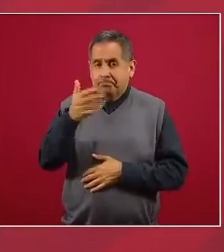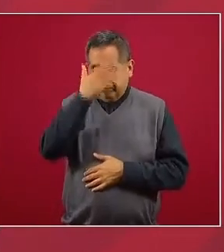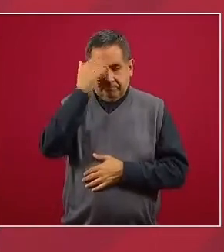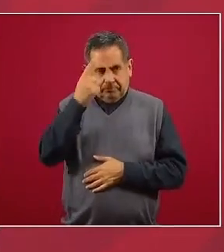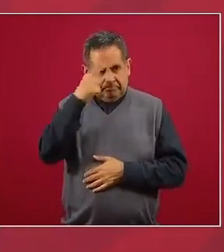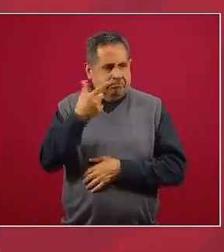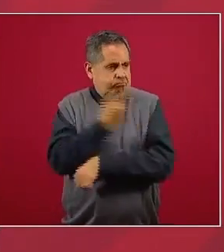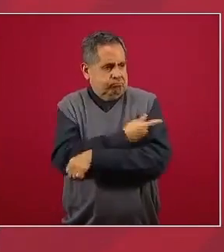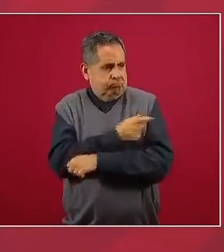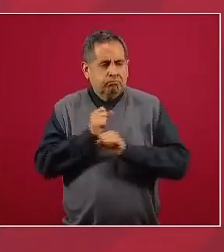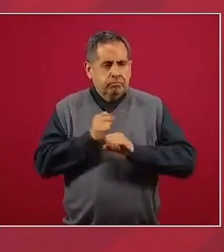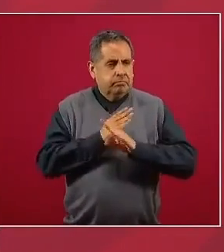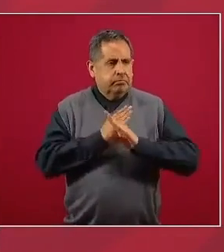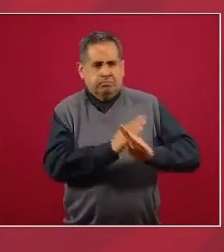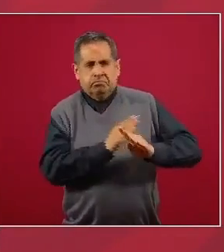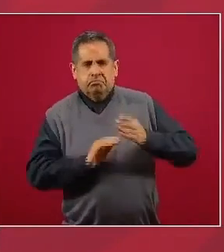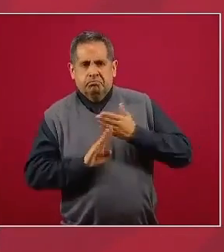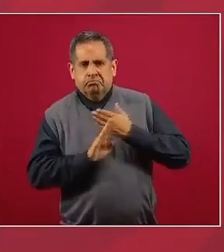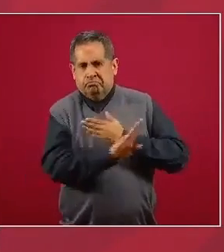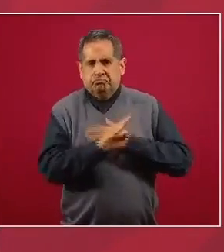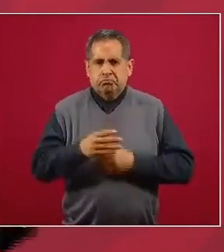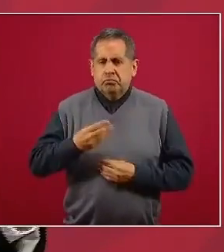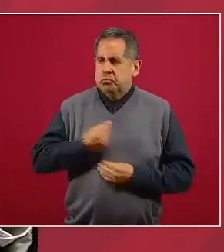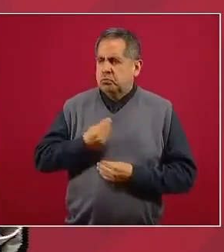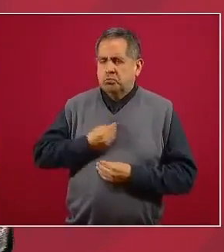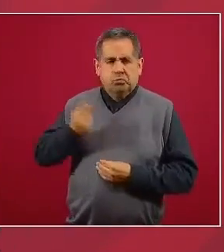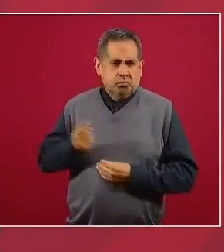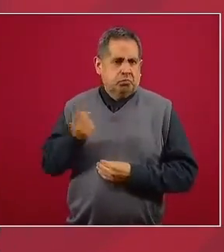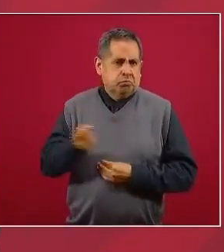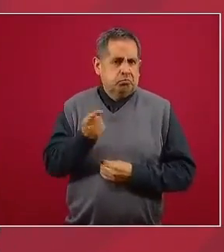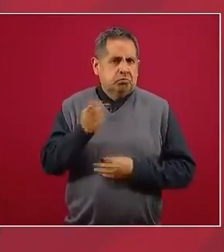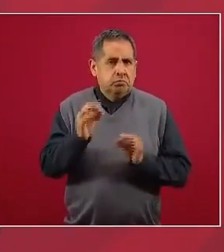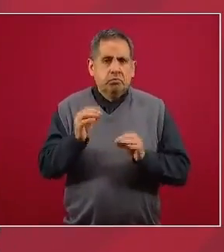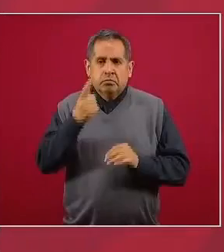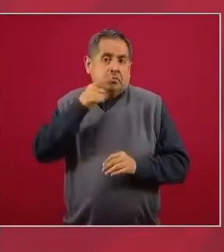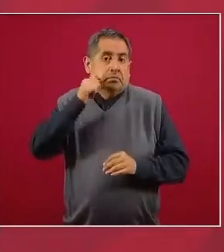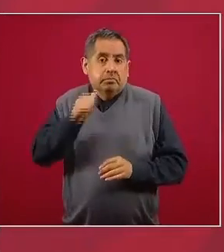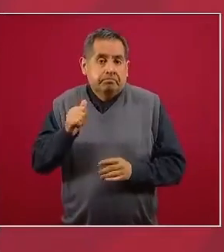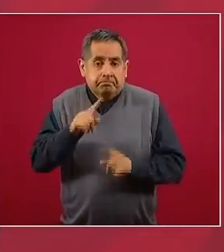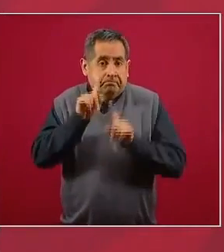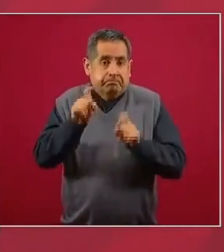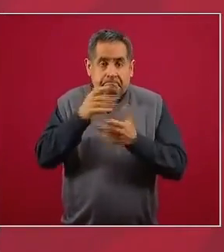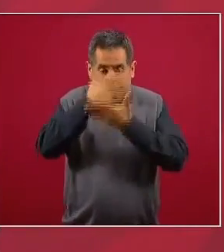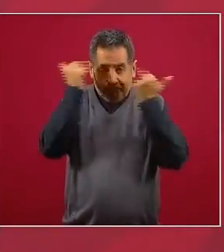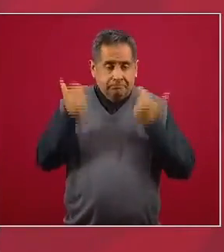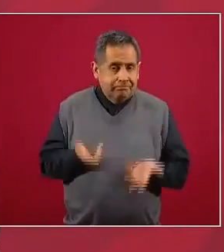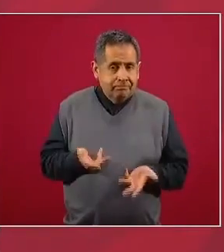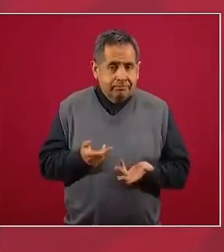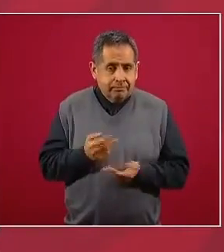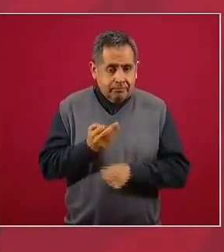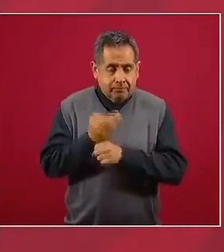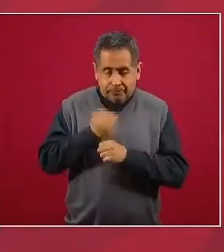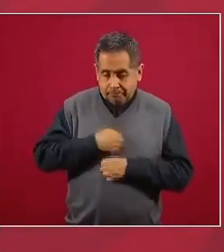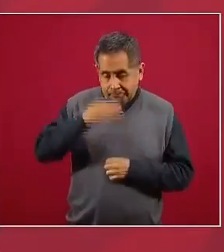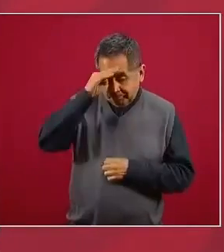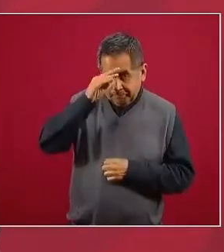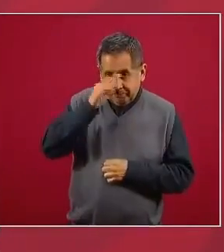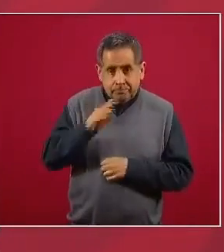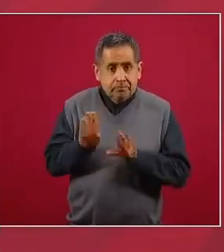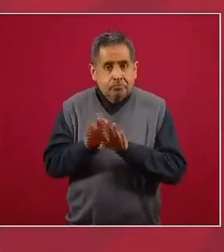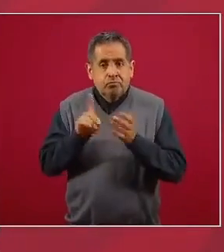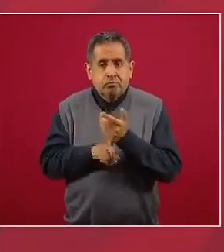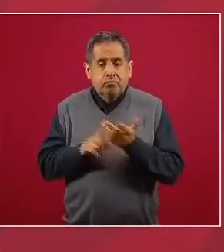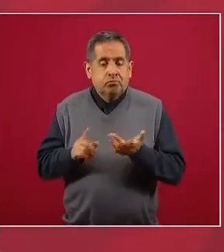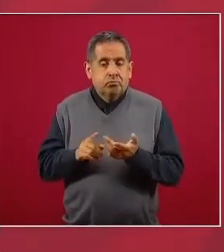protección y de protección duradera o potencialmente permanente que nos pudiera invitar a pensar que va a ser